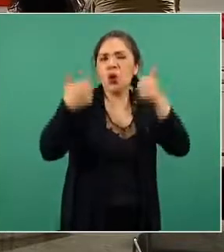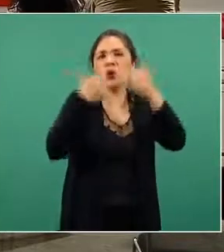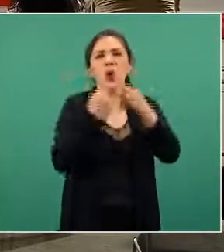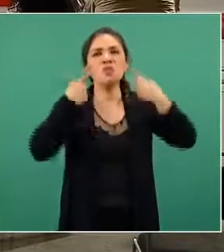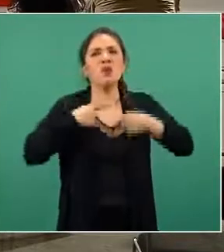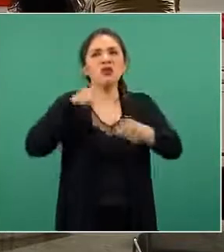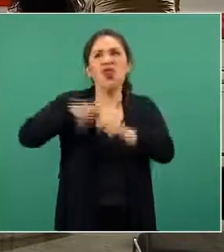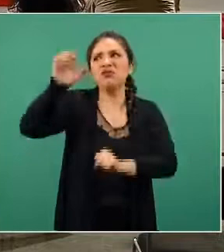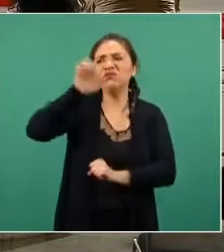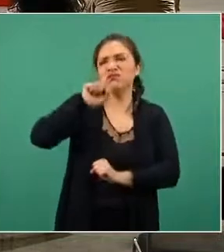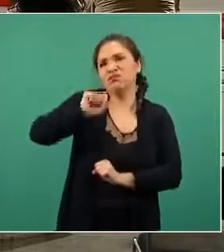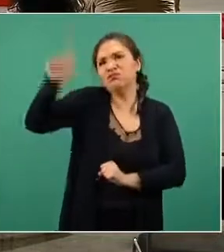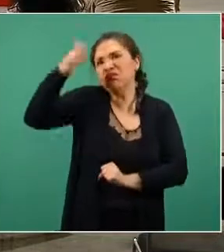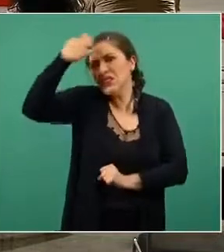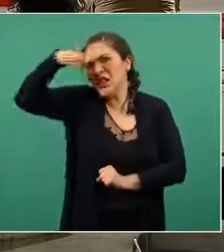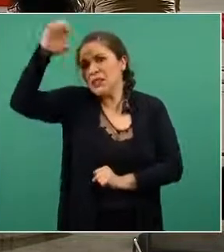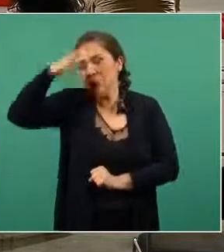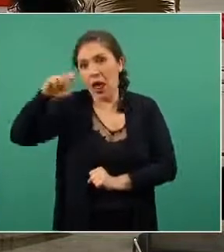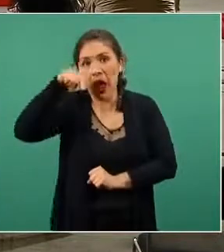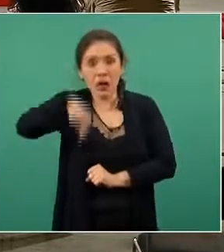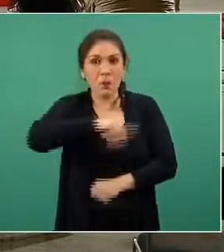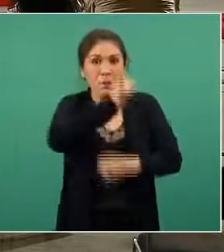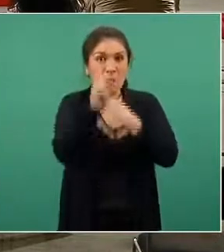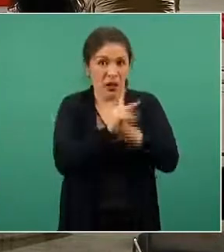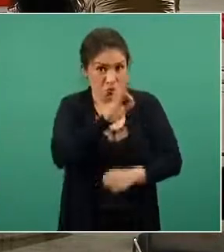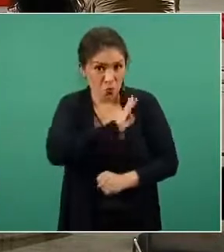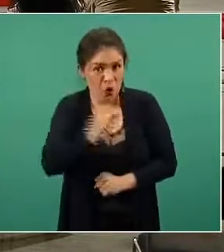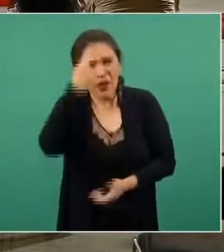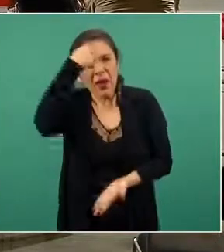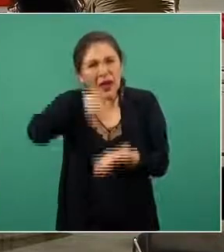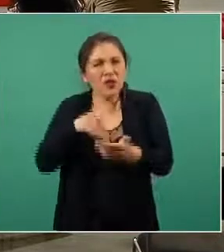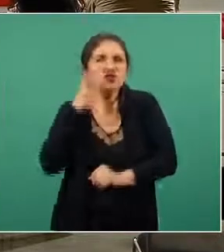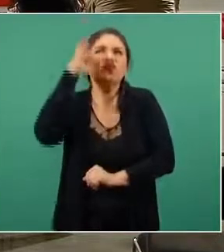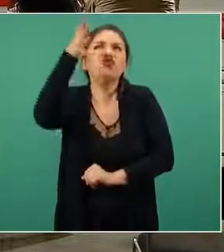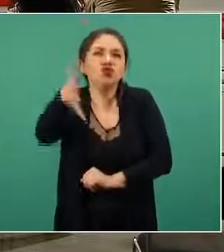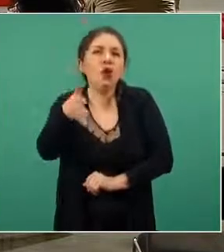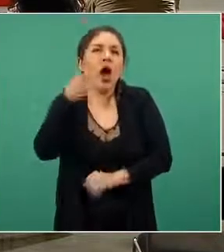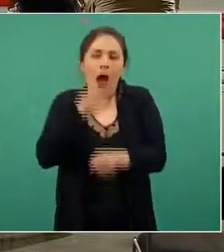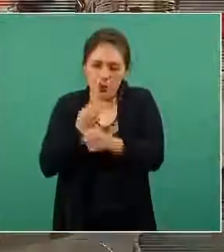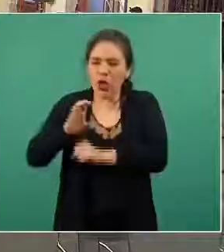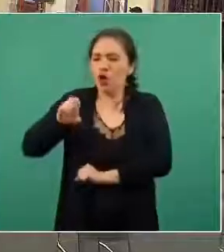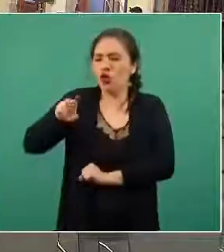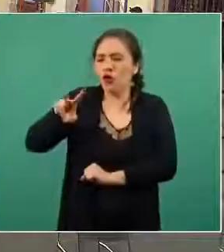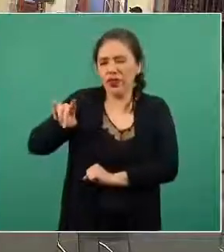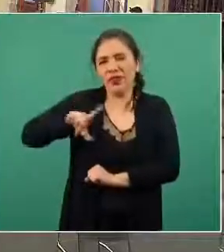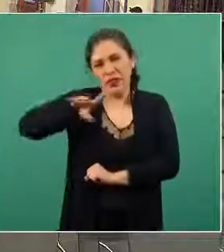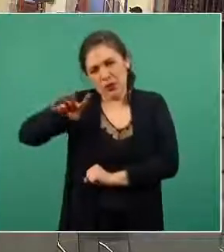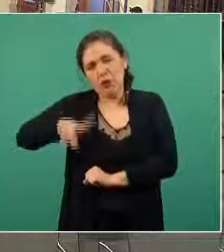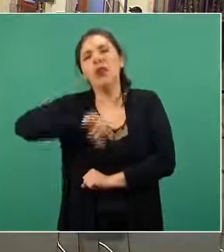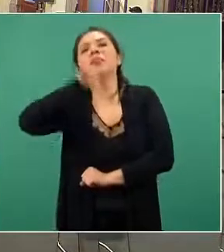personal especializado en las unidades del país. ¿Qué es lo que puede venir más allá del COVID-19?